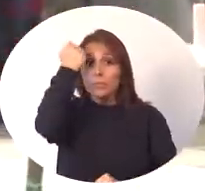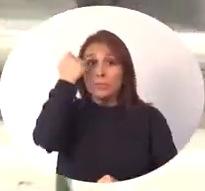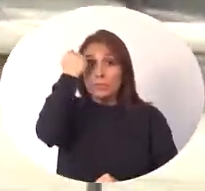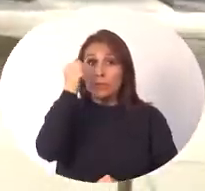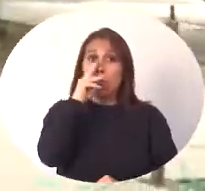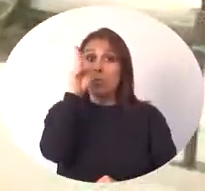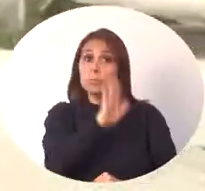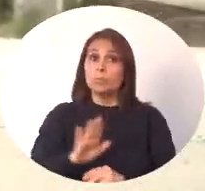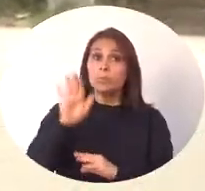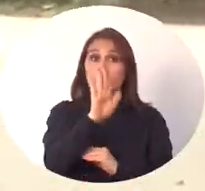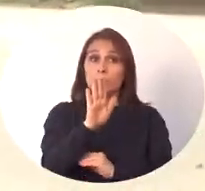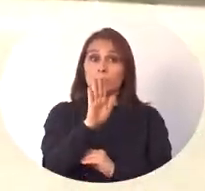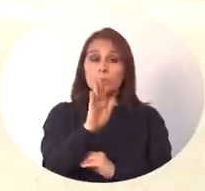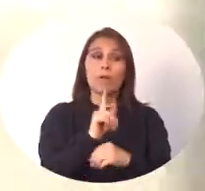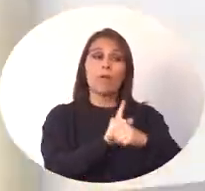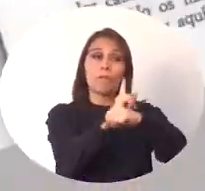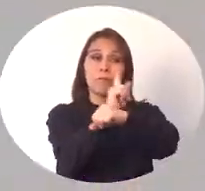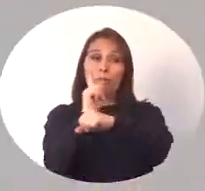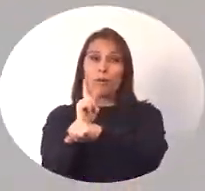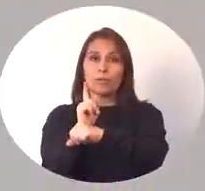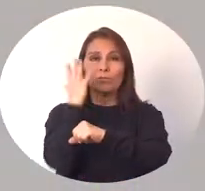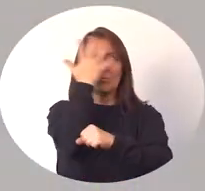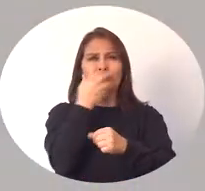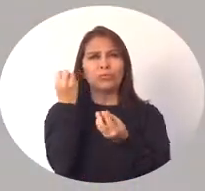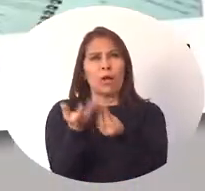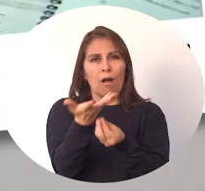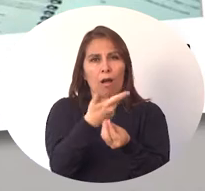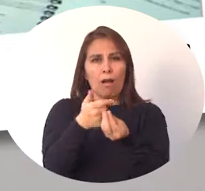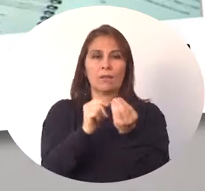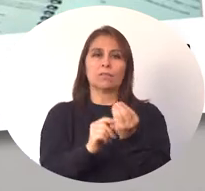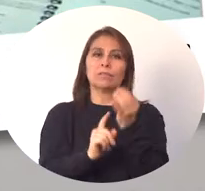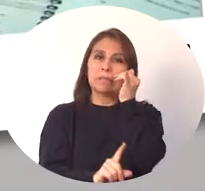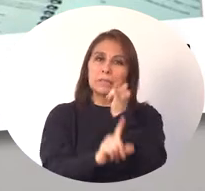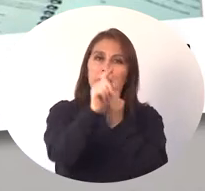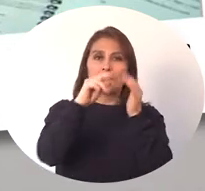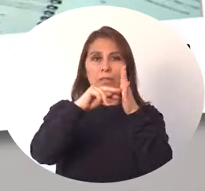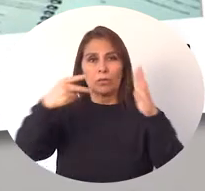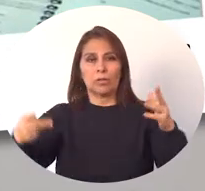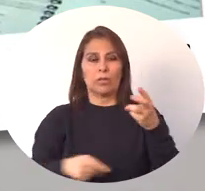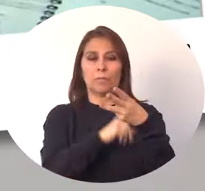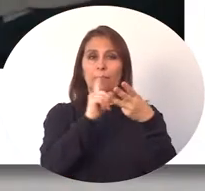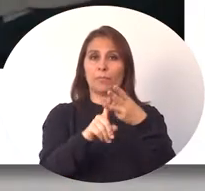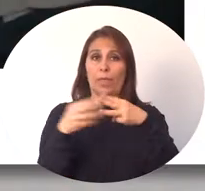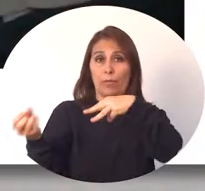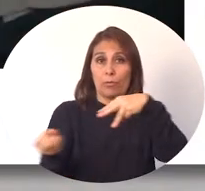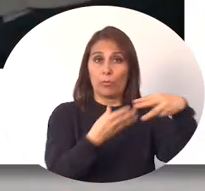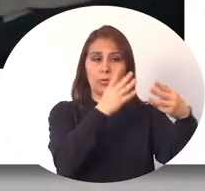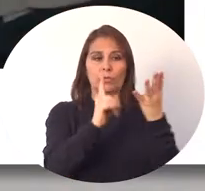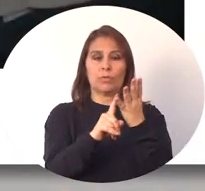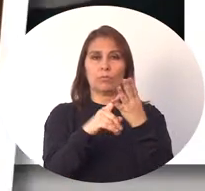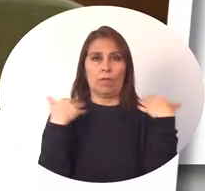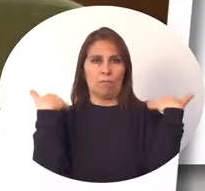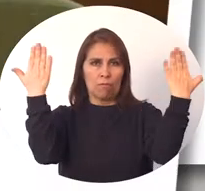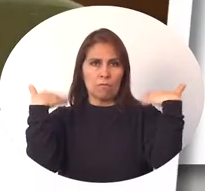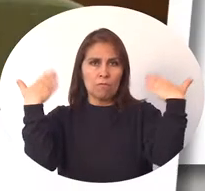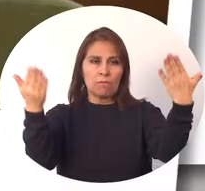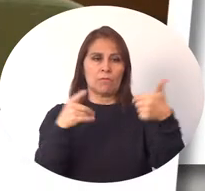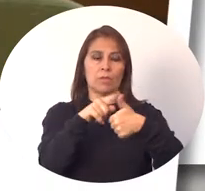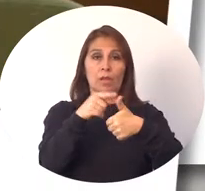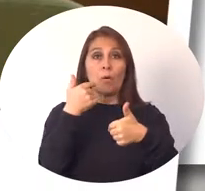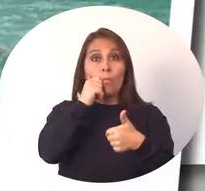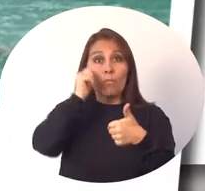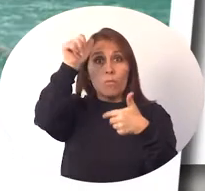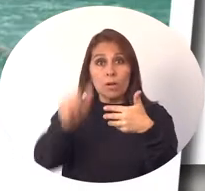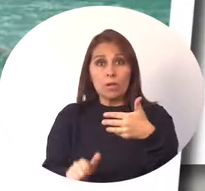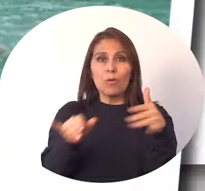La Universidad Pedagógica Nacional, desde sus facultades de Bellas Artes, Ciencia y Tecnología, Educación, Educación